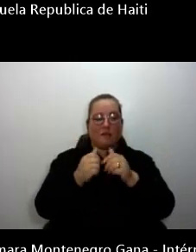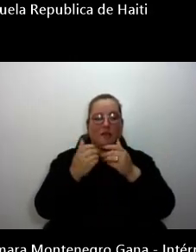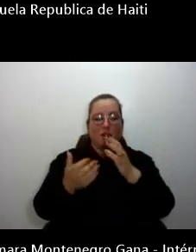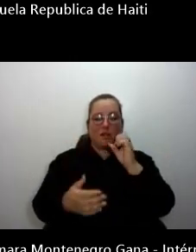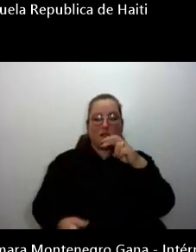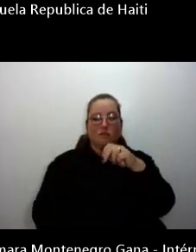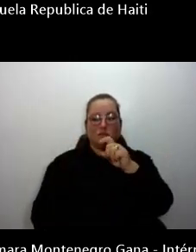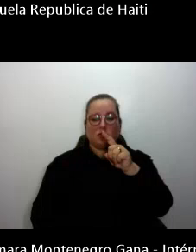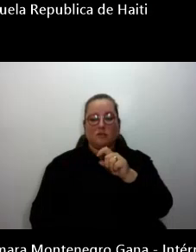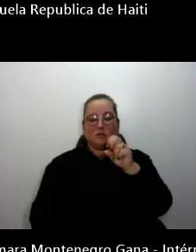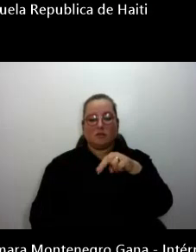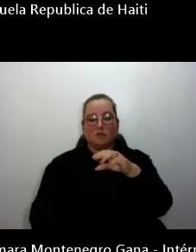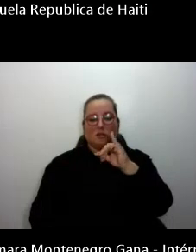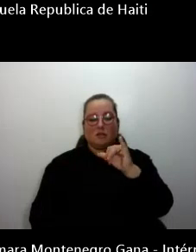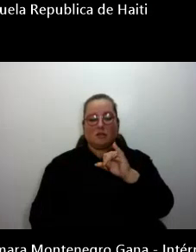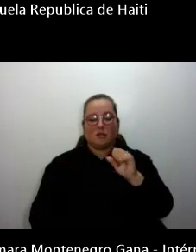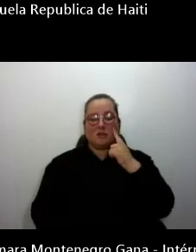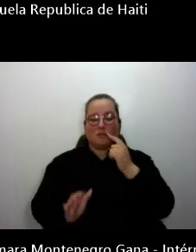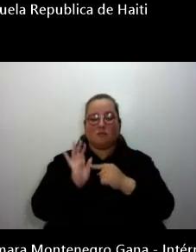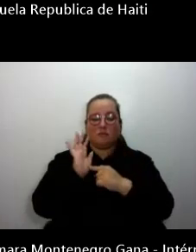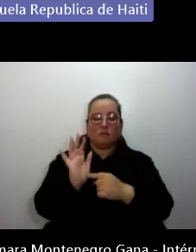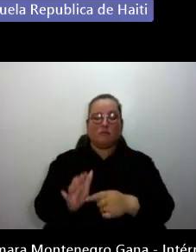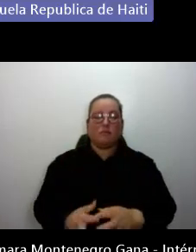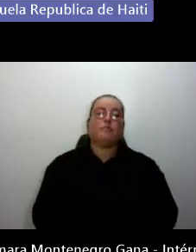mostrar uno de nuestros tutores.